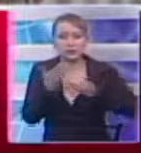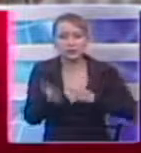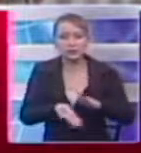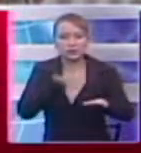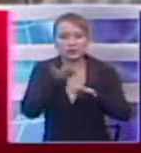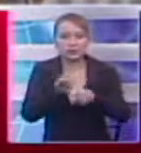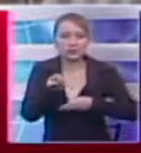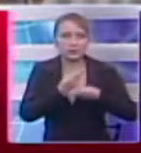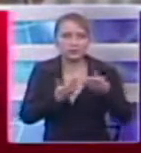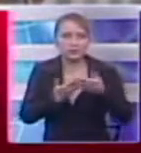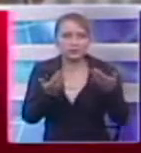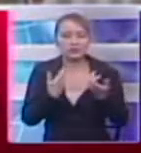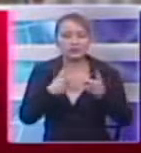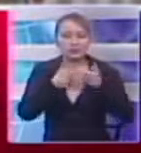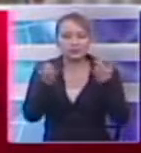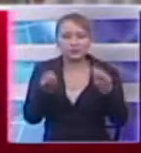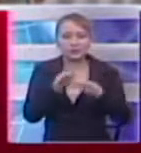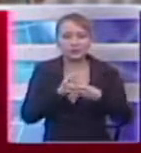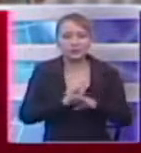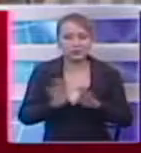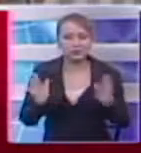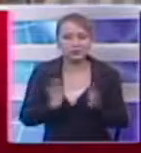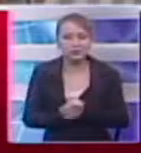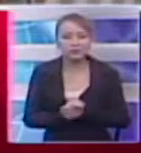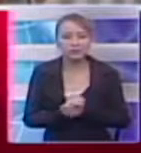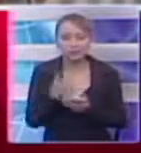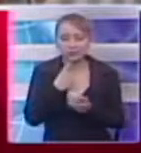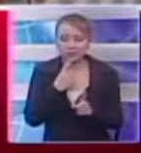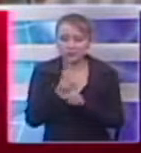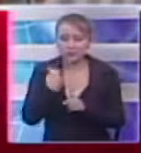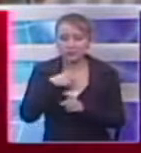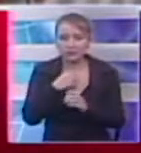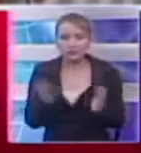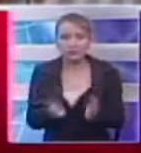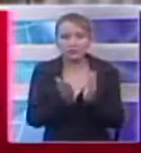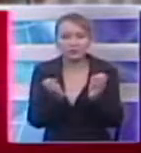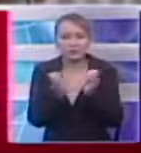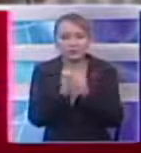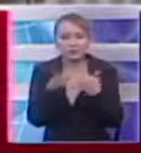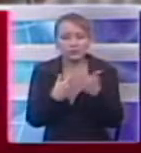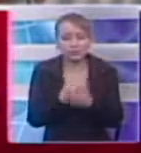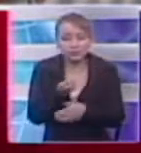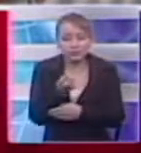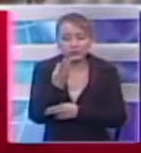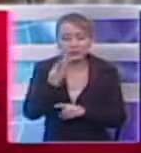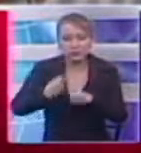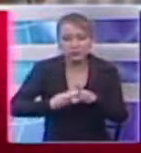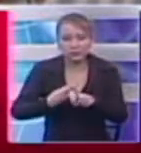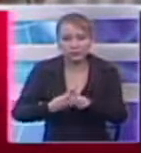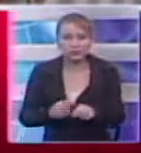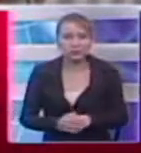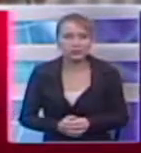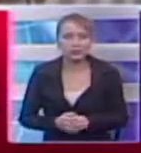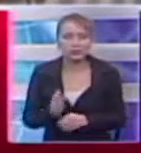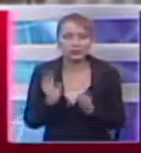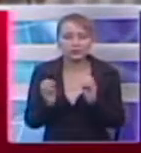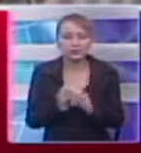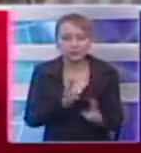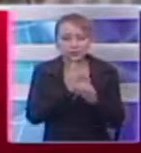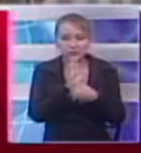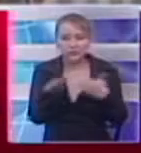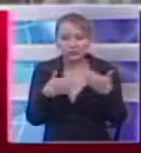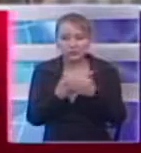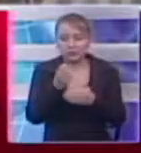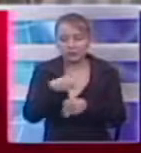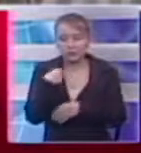o vender sus productos en las grandes cadenas. Y eso nos alentó mucho, un trabajo casi de 2 meses, pero que ha dado excelentes resultados, como